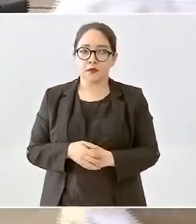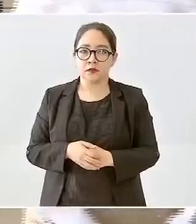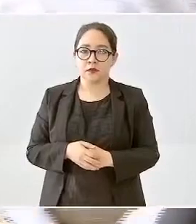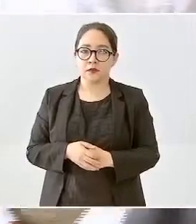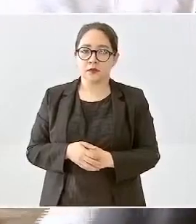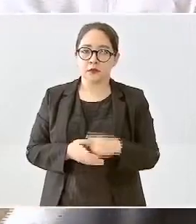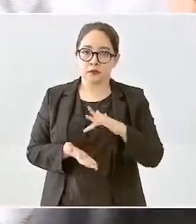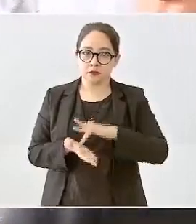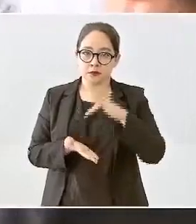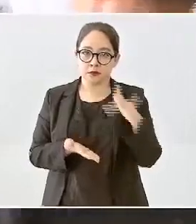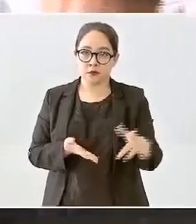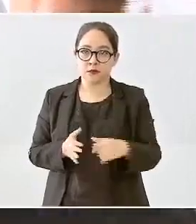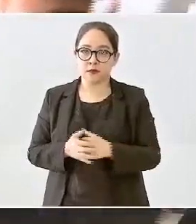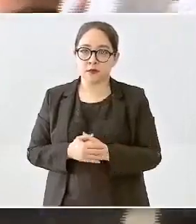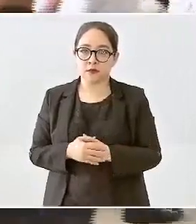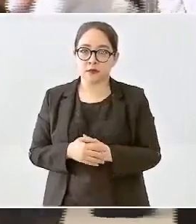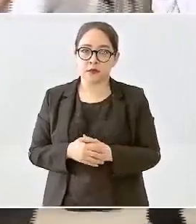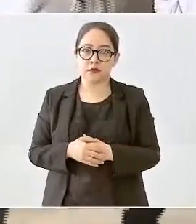Gracias.